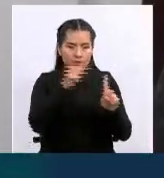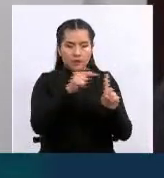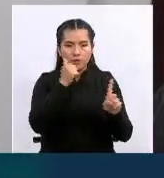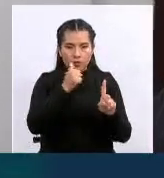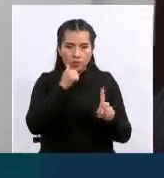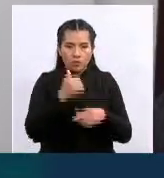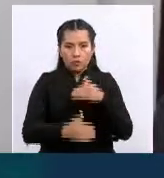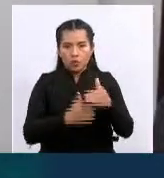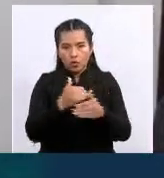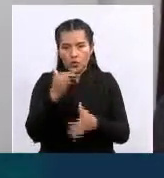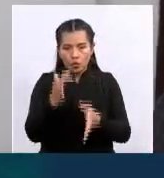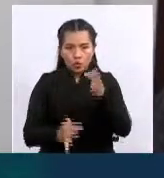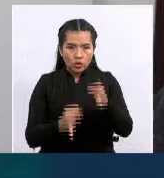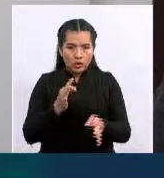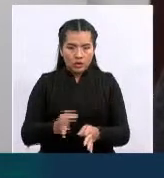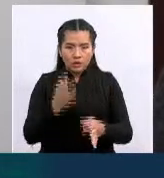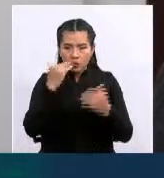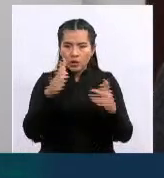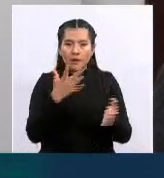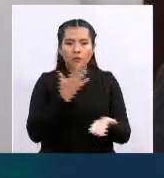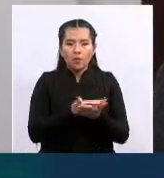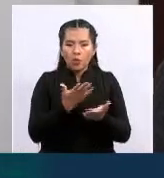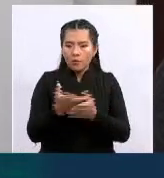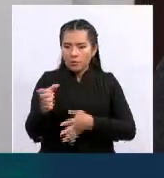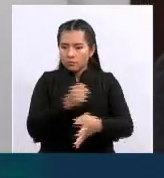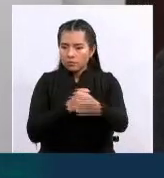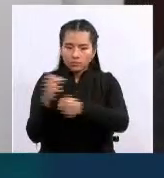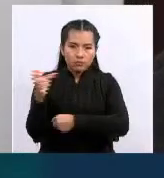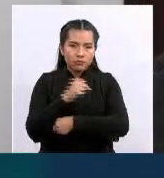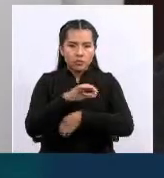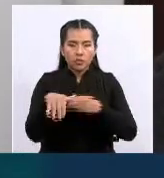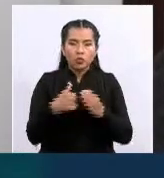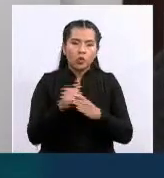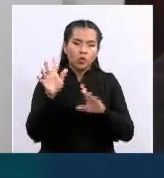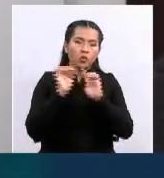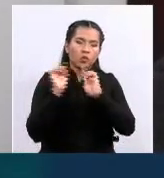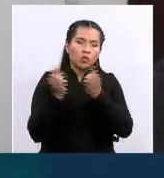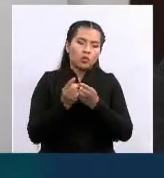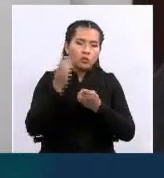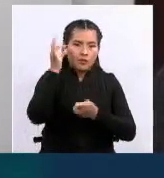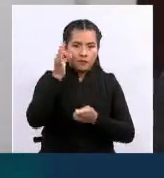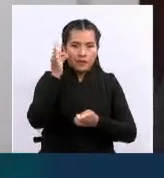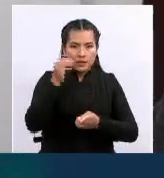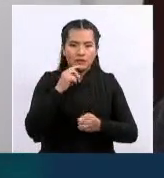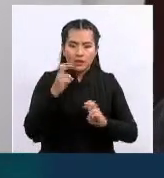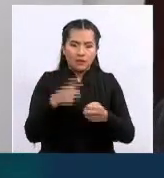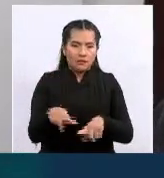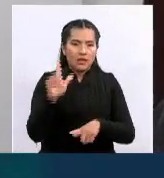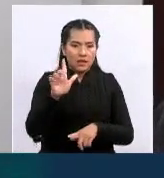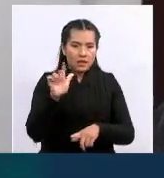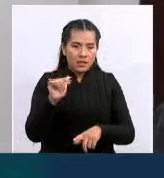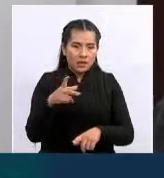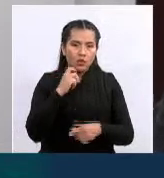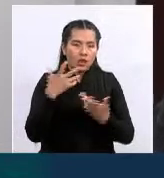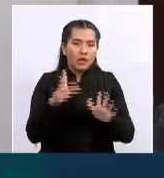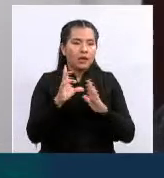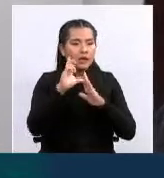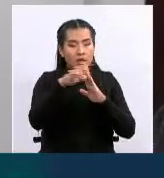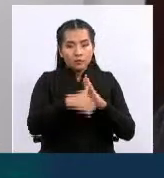persona. Ante tanta evidencia que recabó la Comisión de Fiscales que se desplegó en Yayagua, se logró que ella